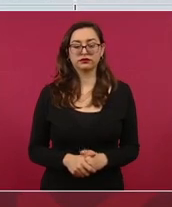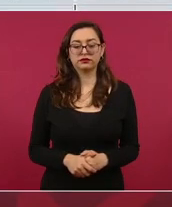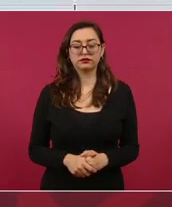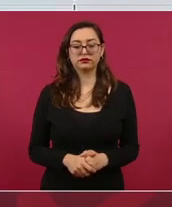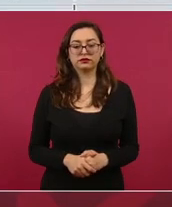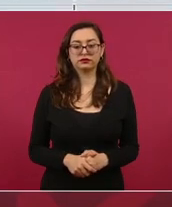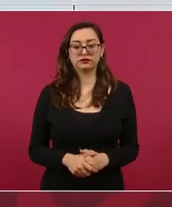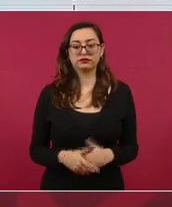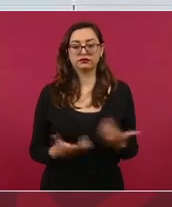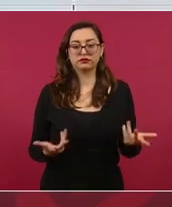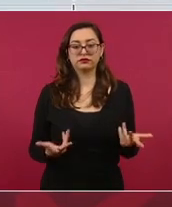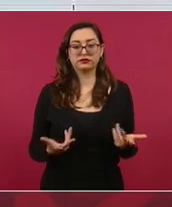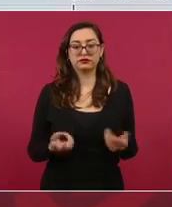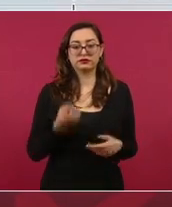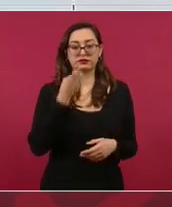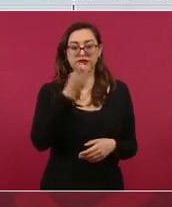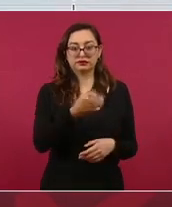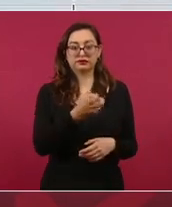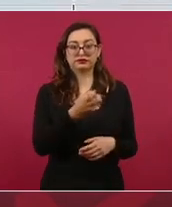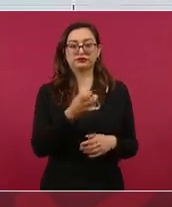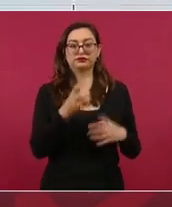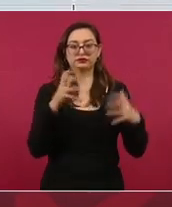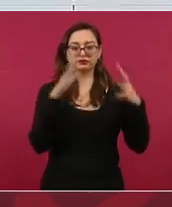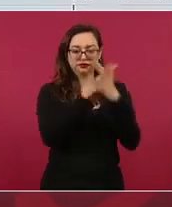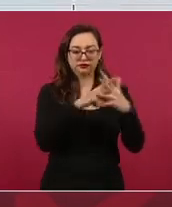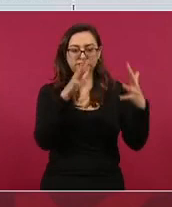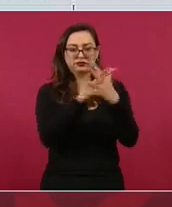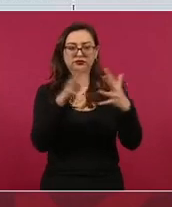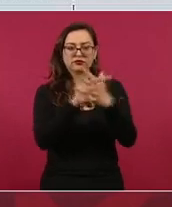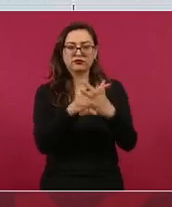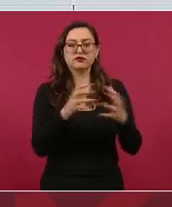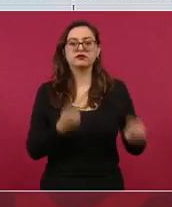Esas son las agresiones, los enfrentamientos.